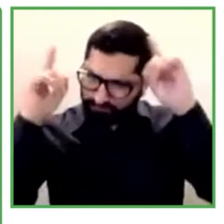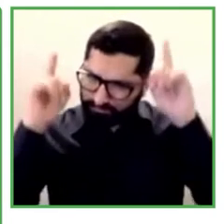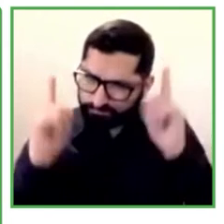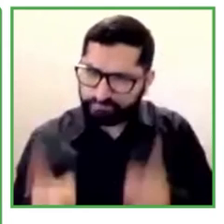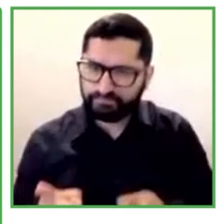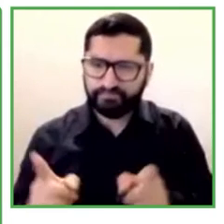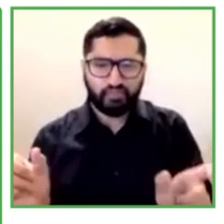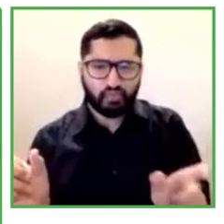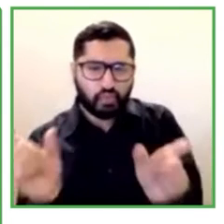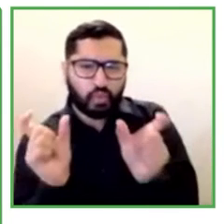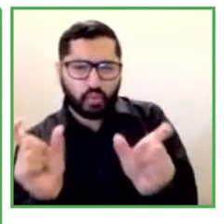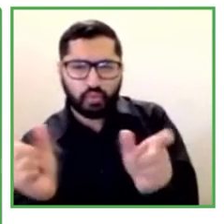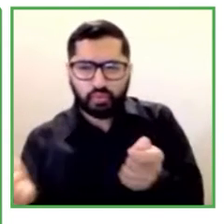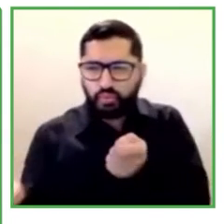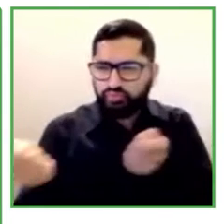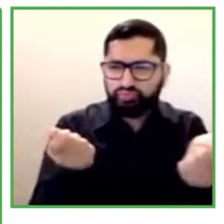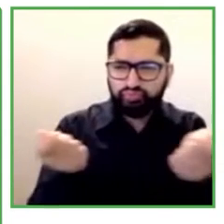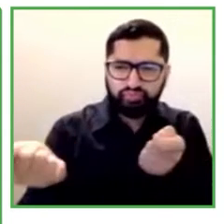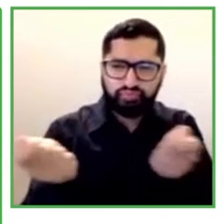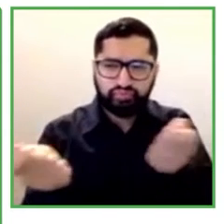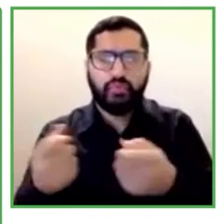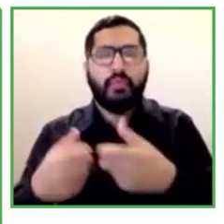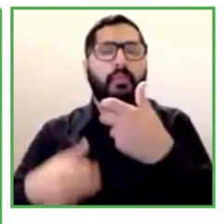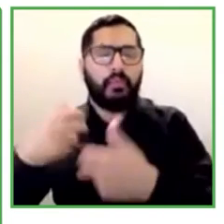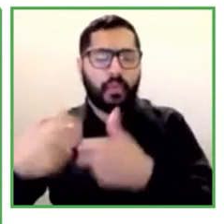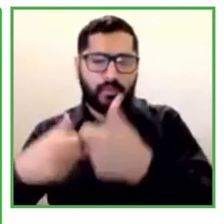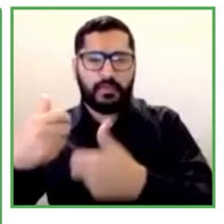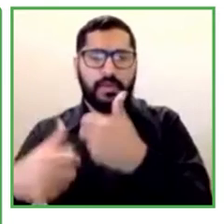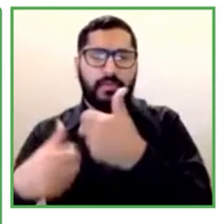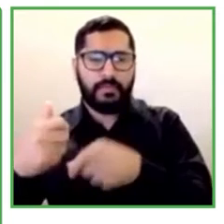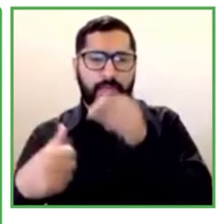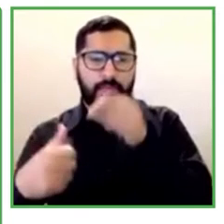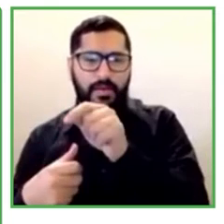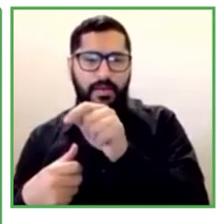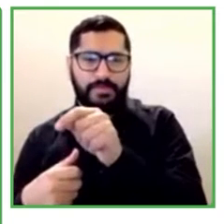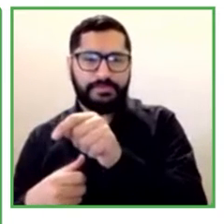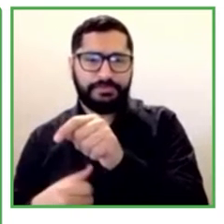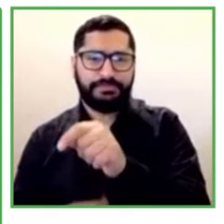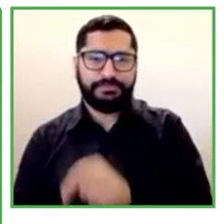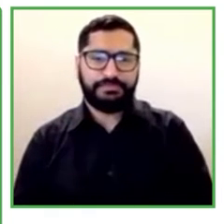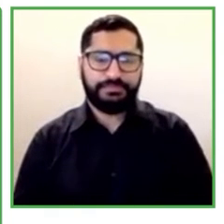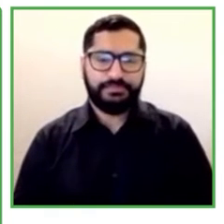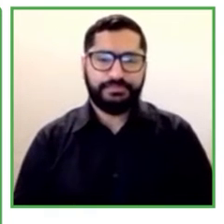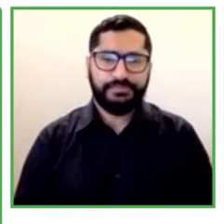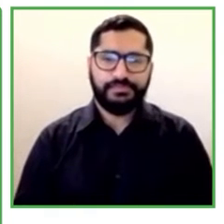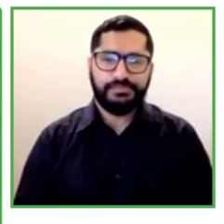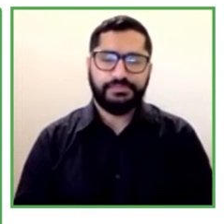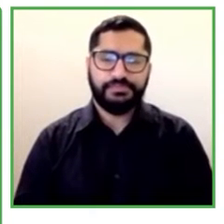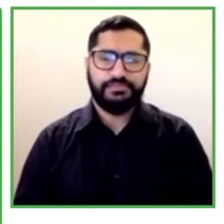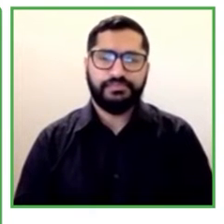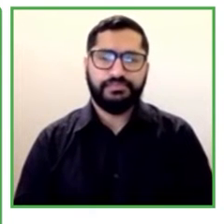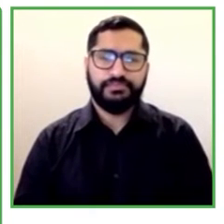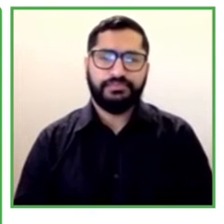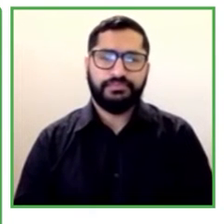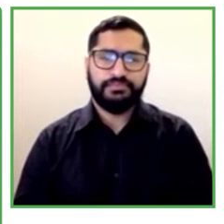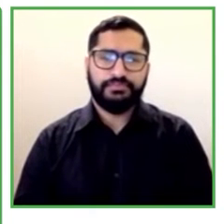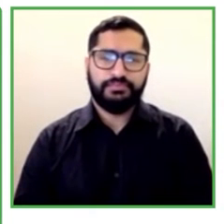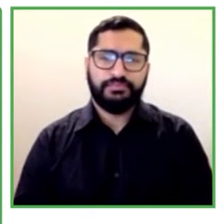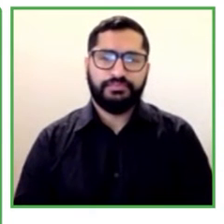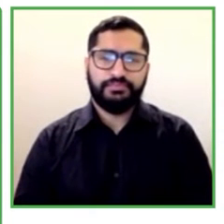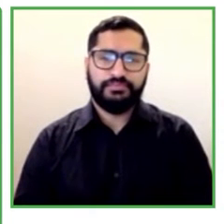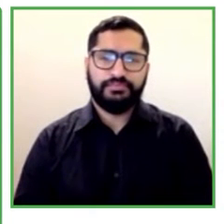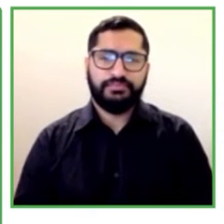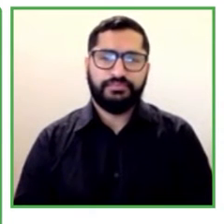todos, en vez de que sea una práctica corporativa o social,